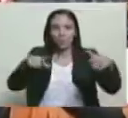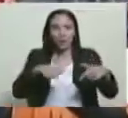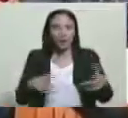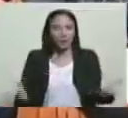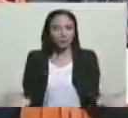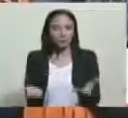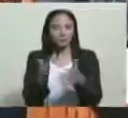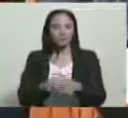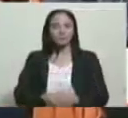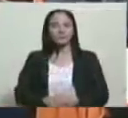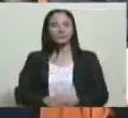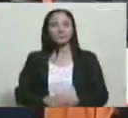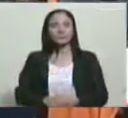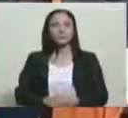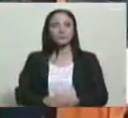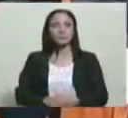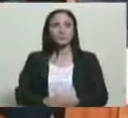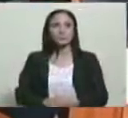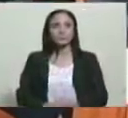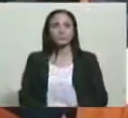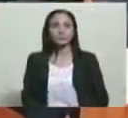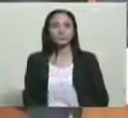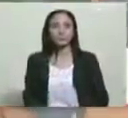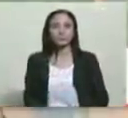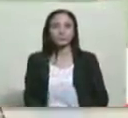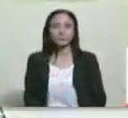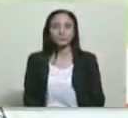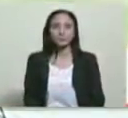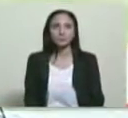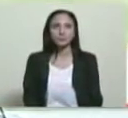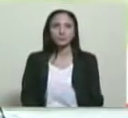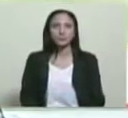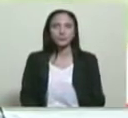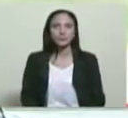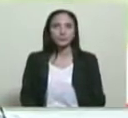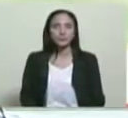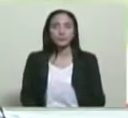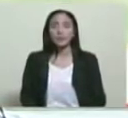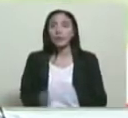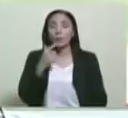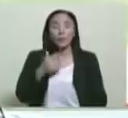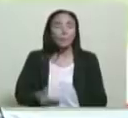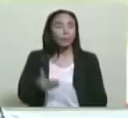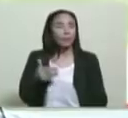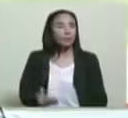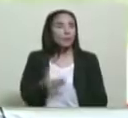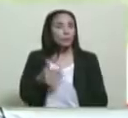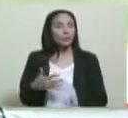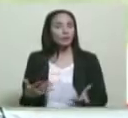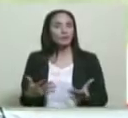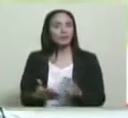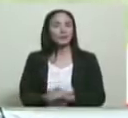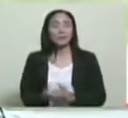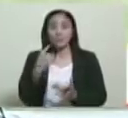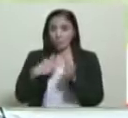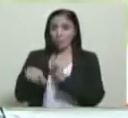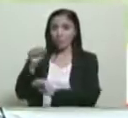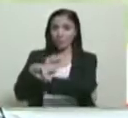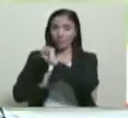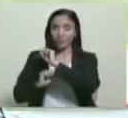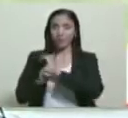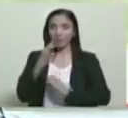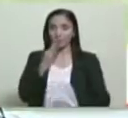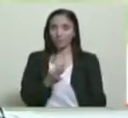Y les estaba diciendo, escúchenme bien esto. Lo más importante que nosotros debemos hacer, además de defender la